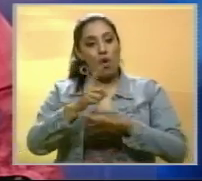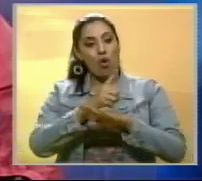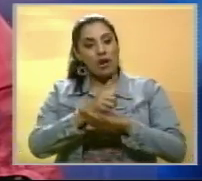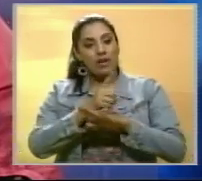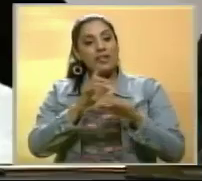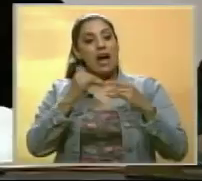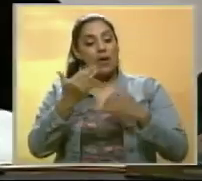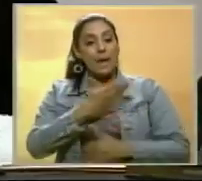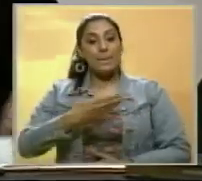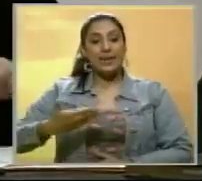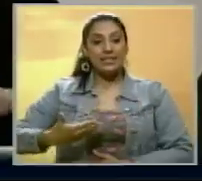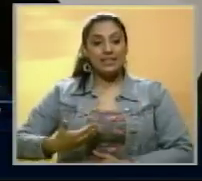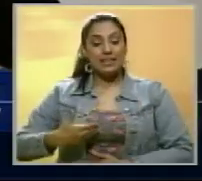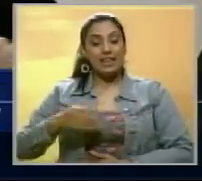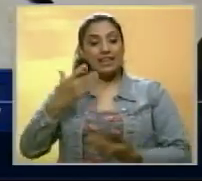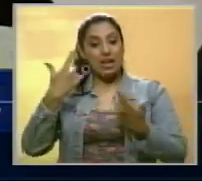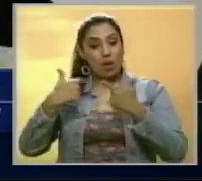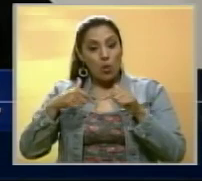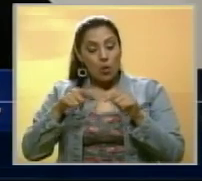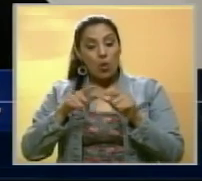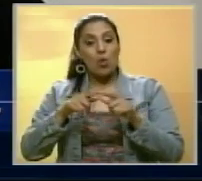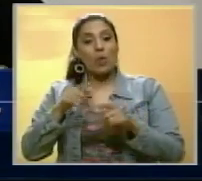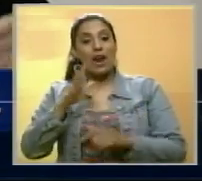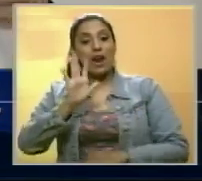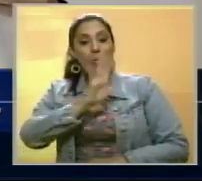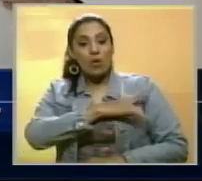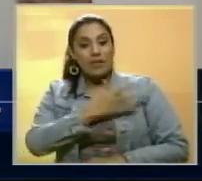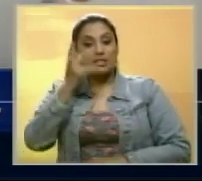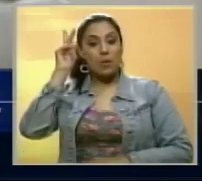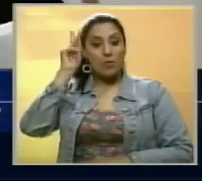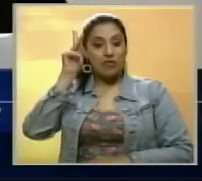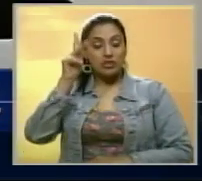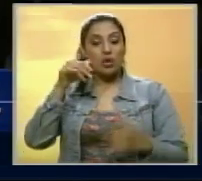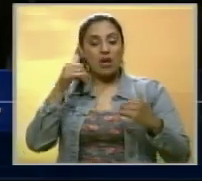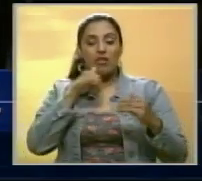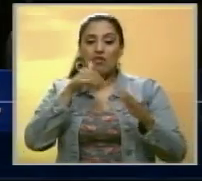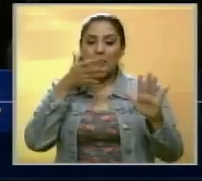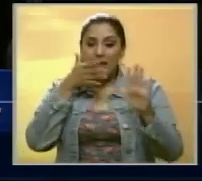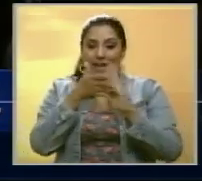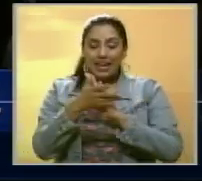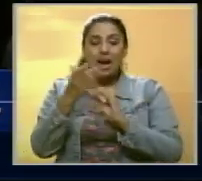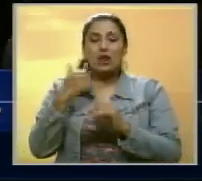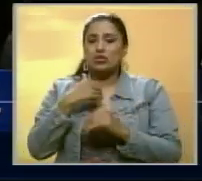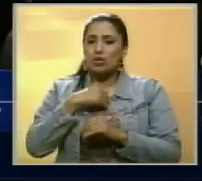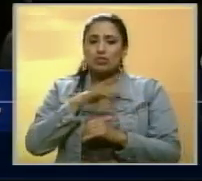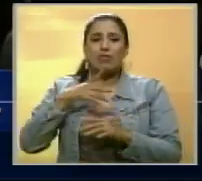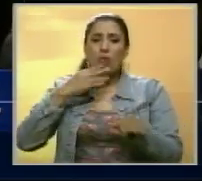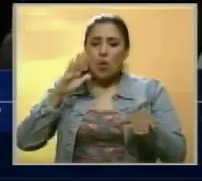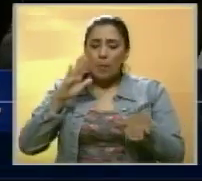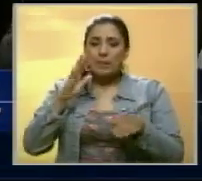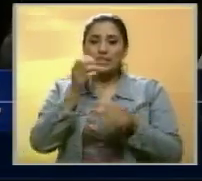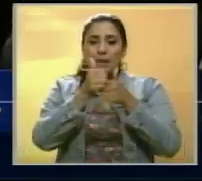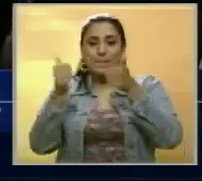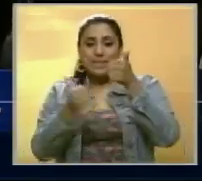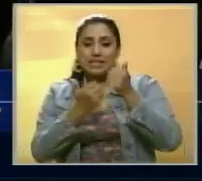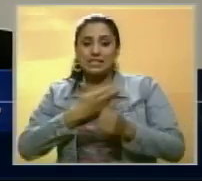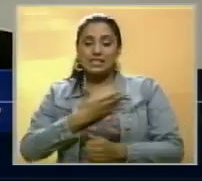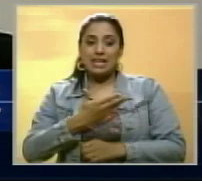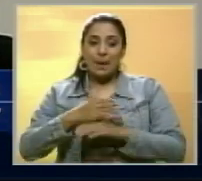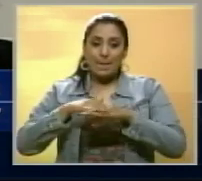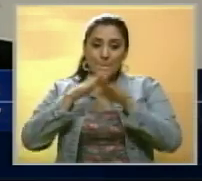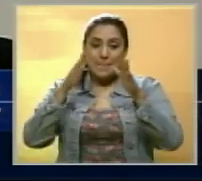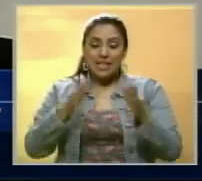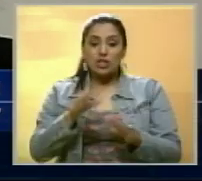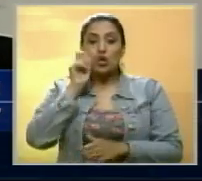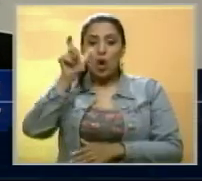del gremio. La presidenta de la FAPUP, Lourdes Ramírez de Viloria, informó que a pesar del compromiso adquirido por el viceministro de Educación